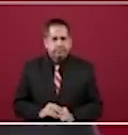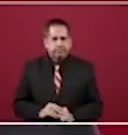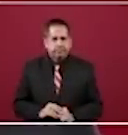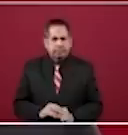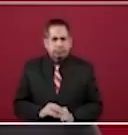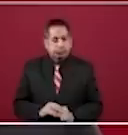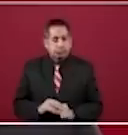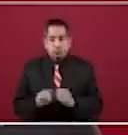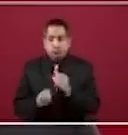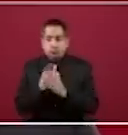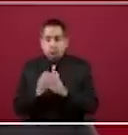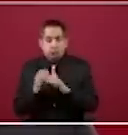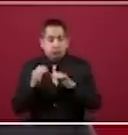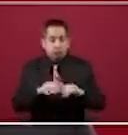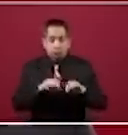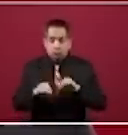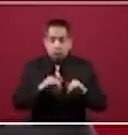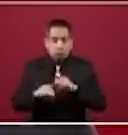se están creando empleos